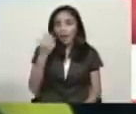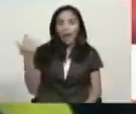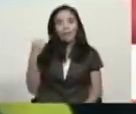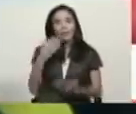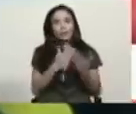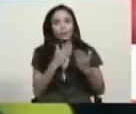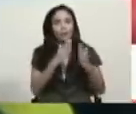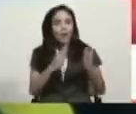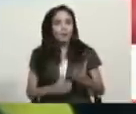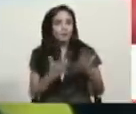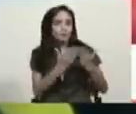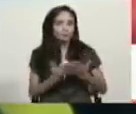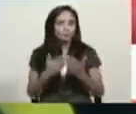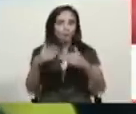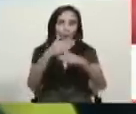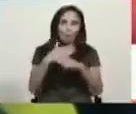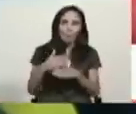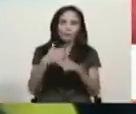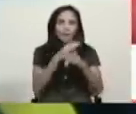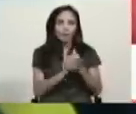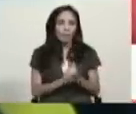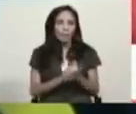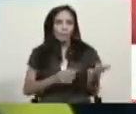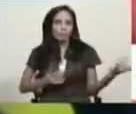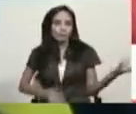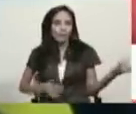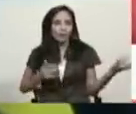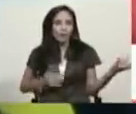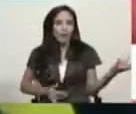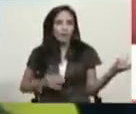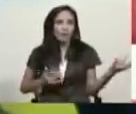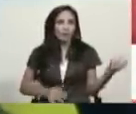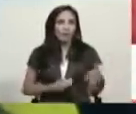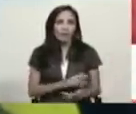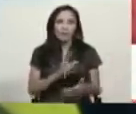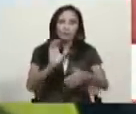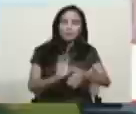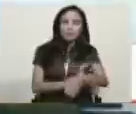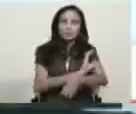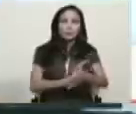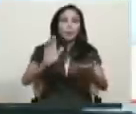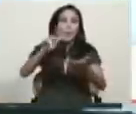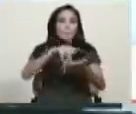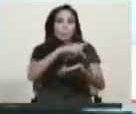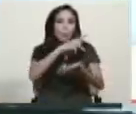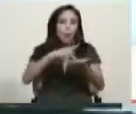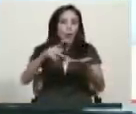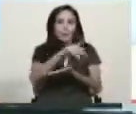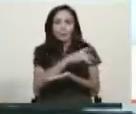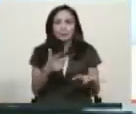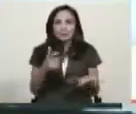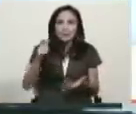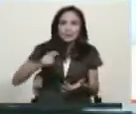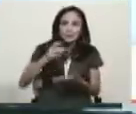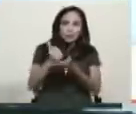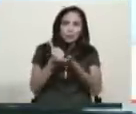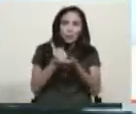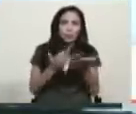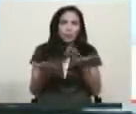estudiantes, compartiendo en las noches con la guitarra, con el canto, con la poesía, con las necesidades, con el